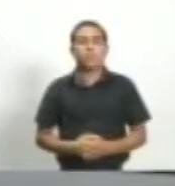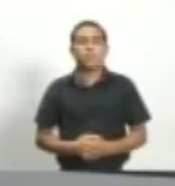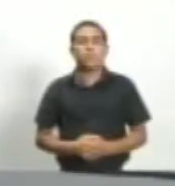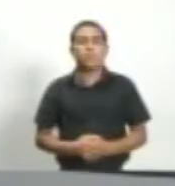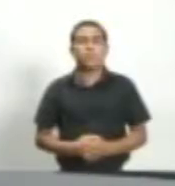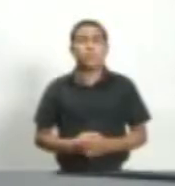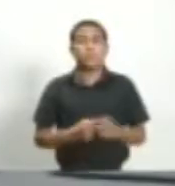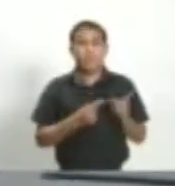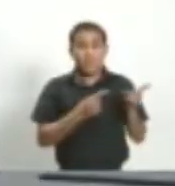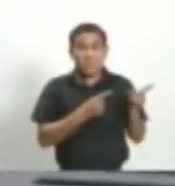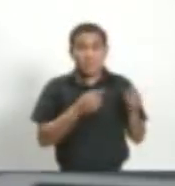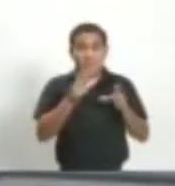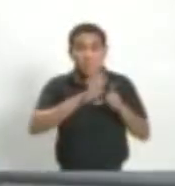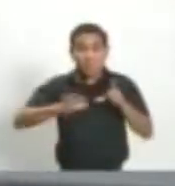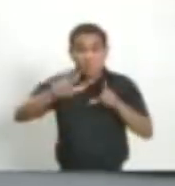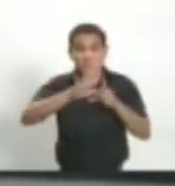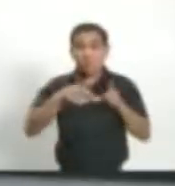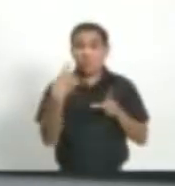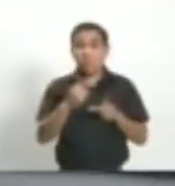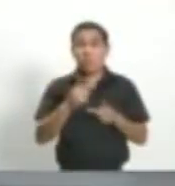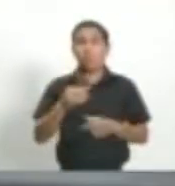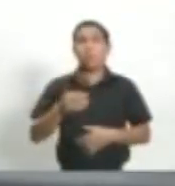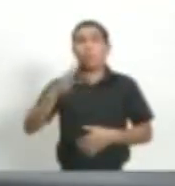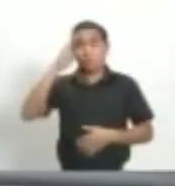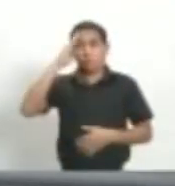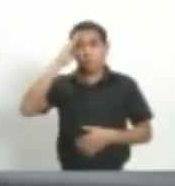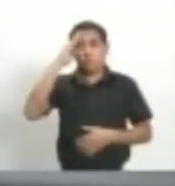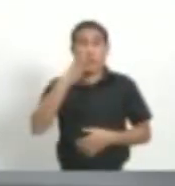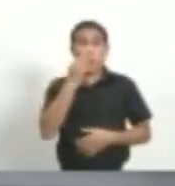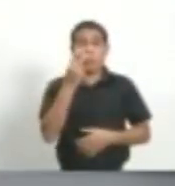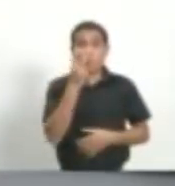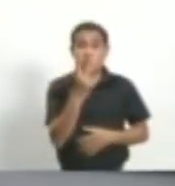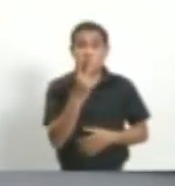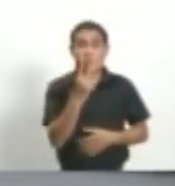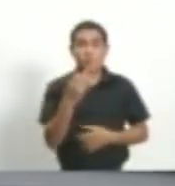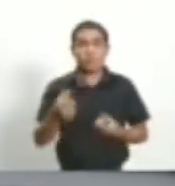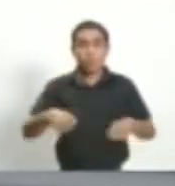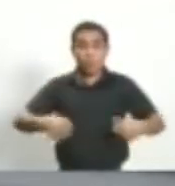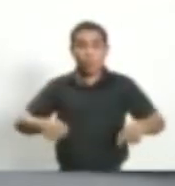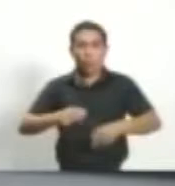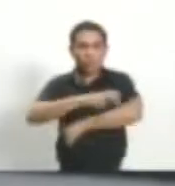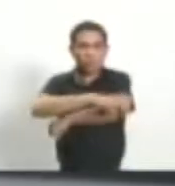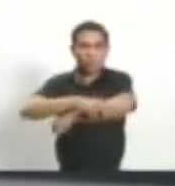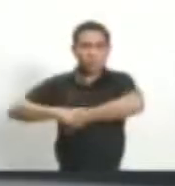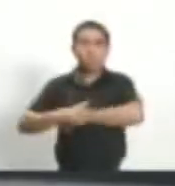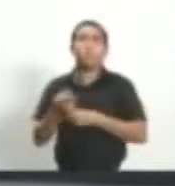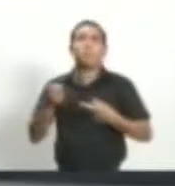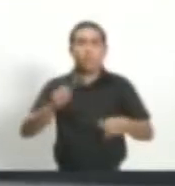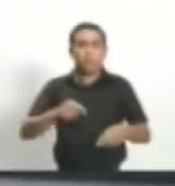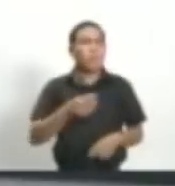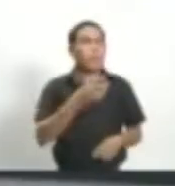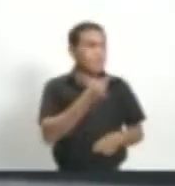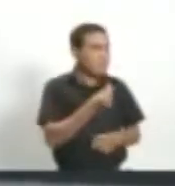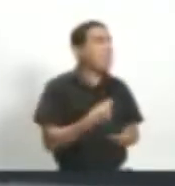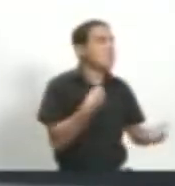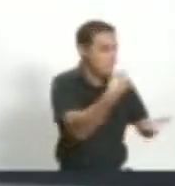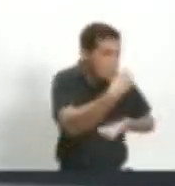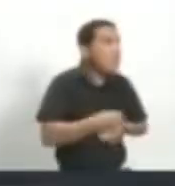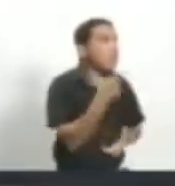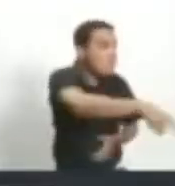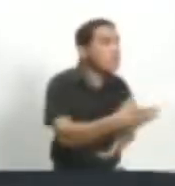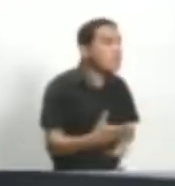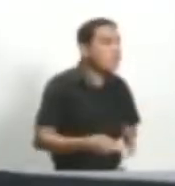El video, entregado por la policía, es el momento en el que los 2 delincuentes señalados de robar motos y luego extorsionar a sus víctimas para